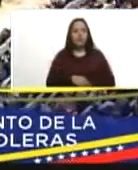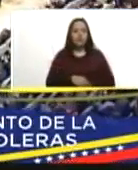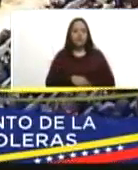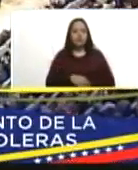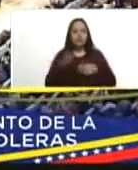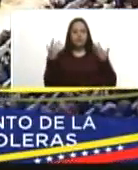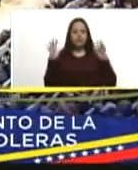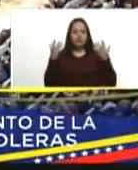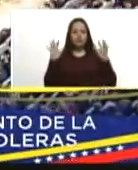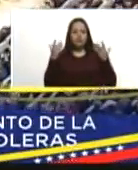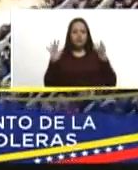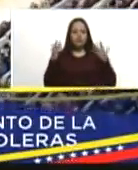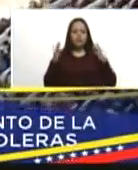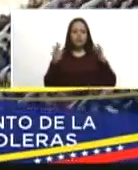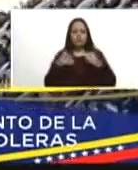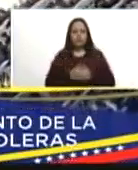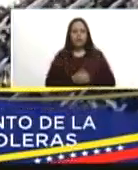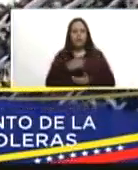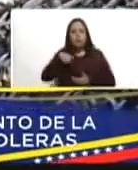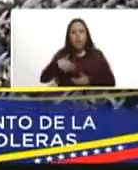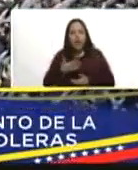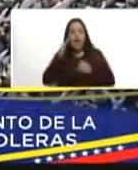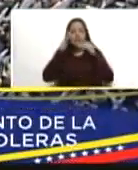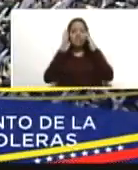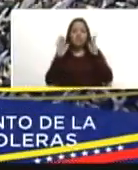pueblo por atendido